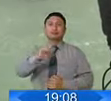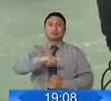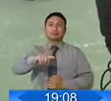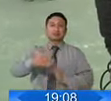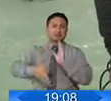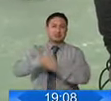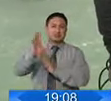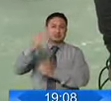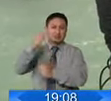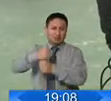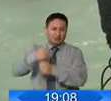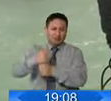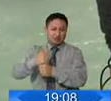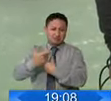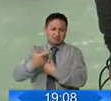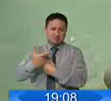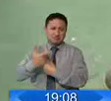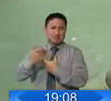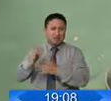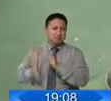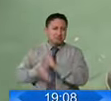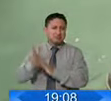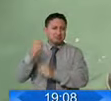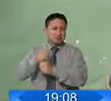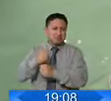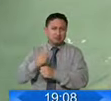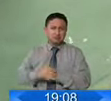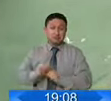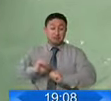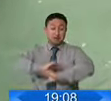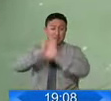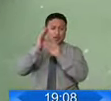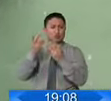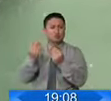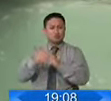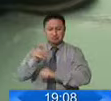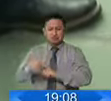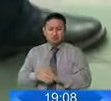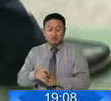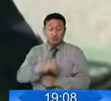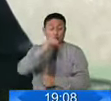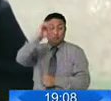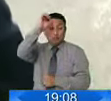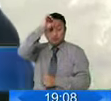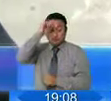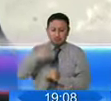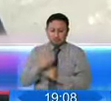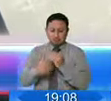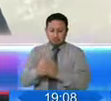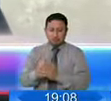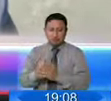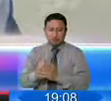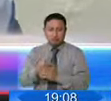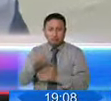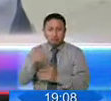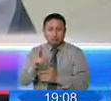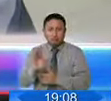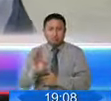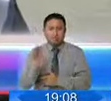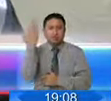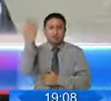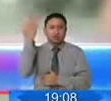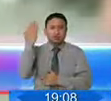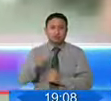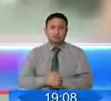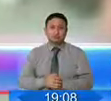quería regresar a casa pasado el mediodía. La mañana estaba movida, el hombre nunca se imaginó que todo iba a tomar un giro de 180